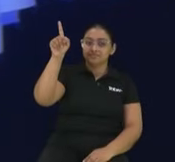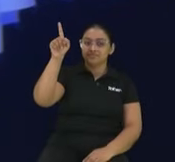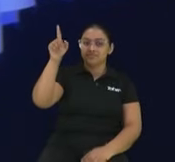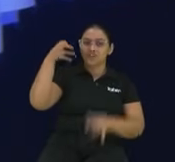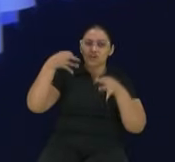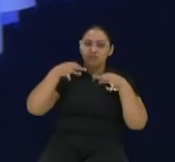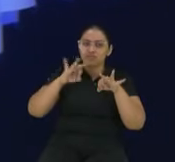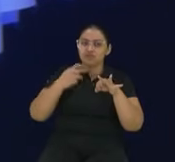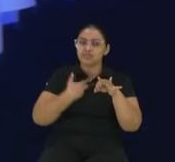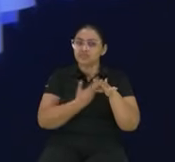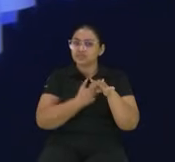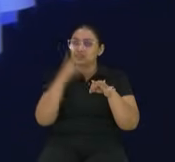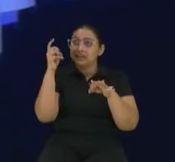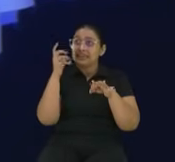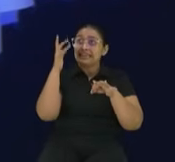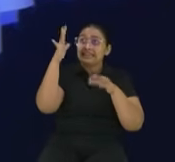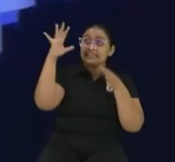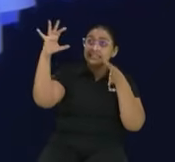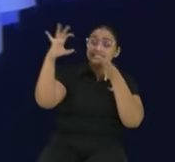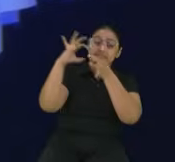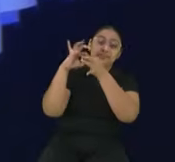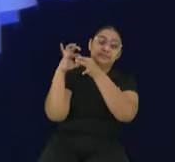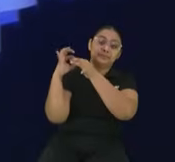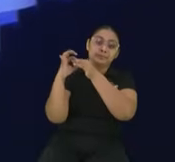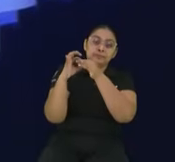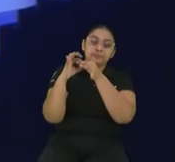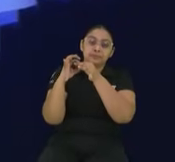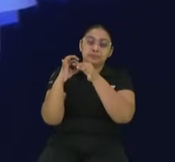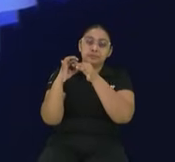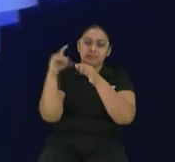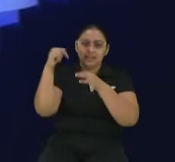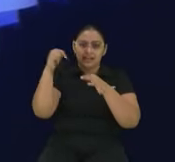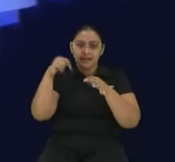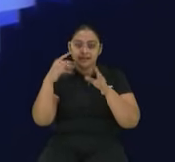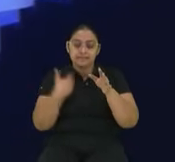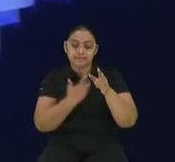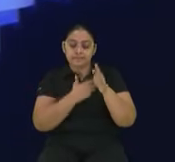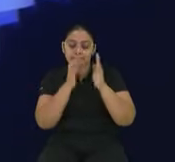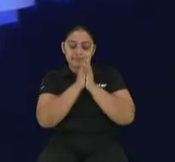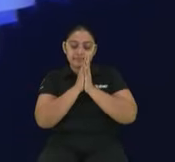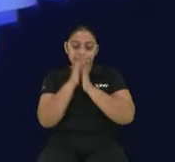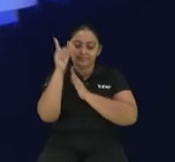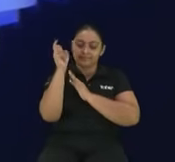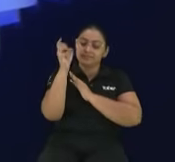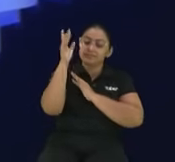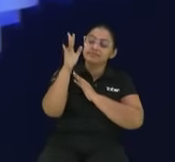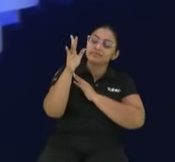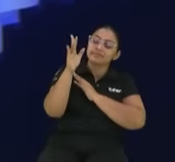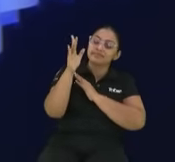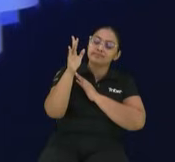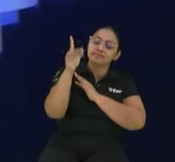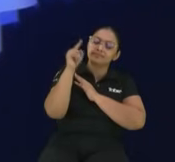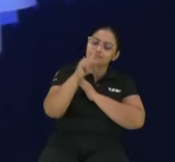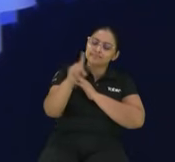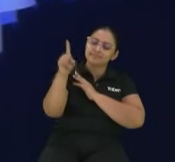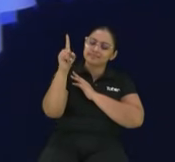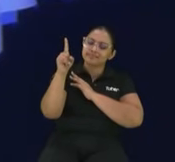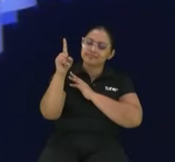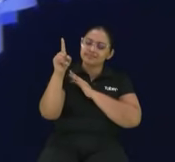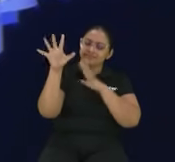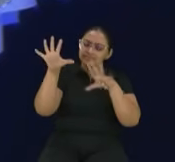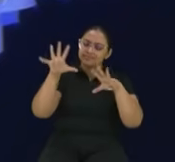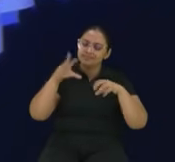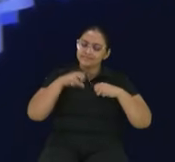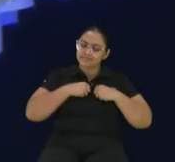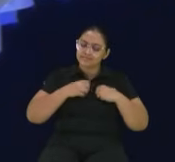de nuestro señor Jesucristo Por qué no ora el día de hoy Dónde está sentadito y dice Señor Jesús yo te recibo hoy